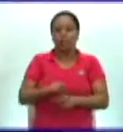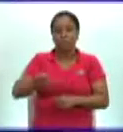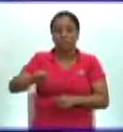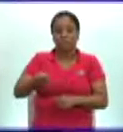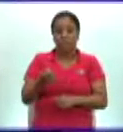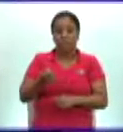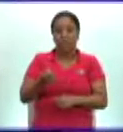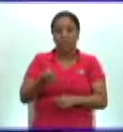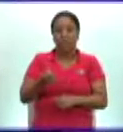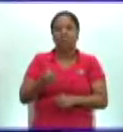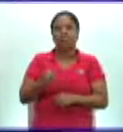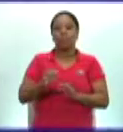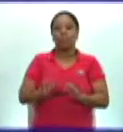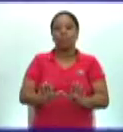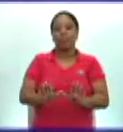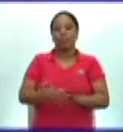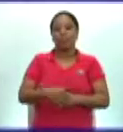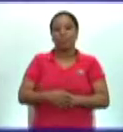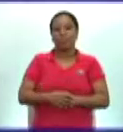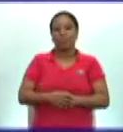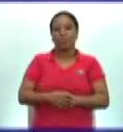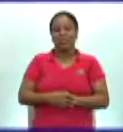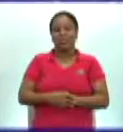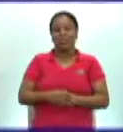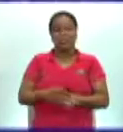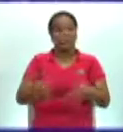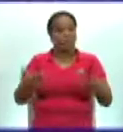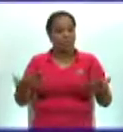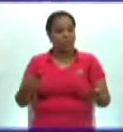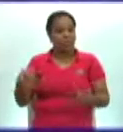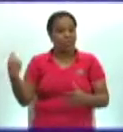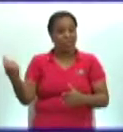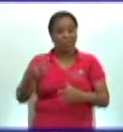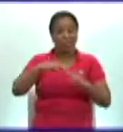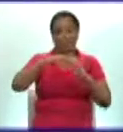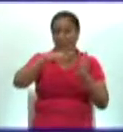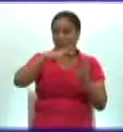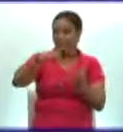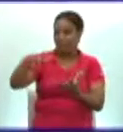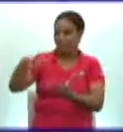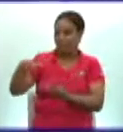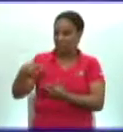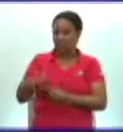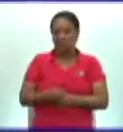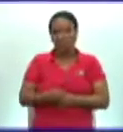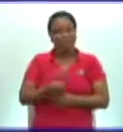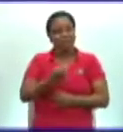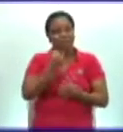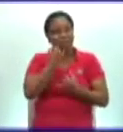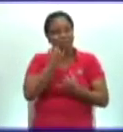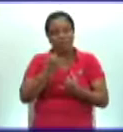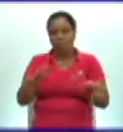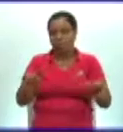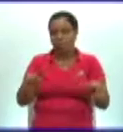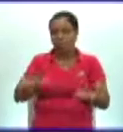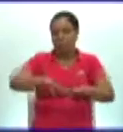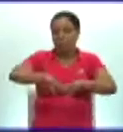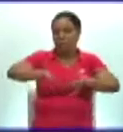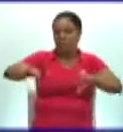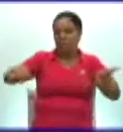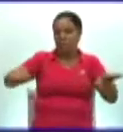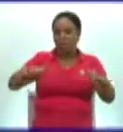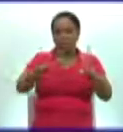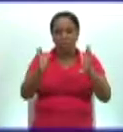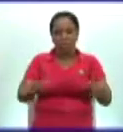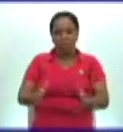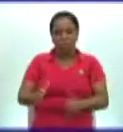aplicar los frenos. Sucede que en nuestra Tierra resulta imposible aislar un cuerpo de otros cuerpos y de nuestro